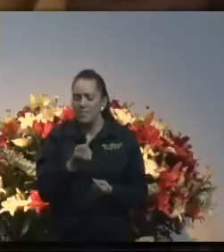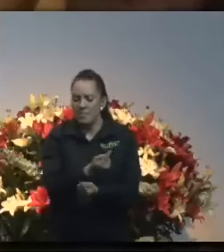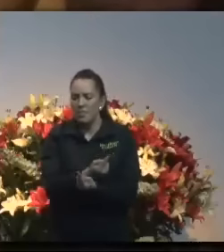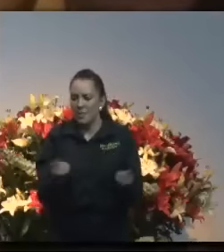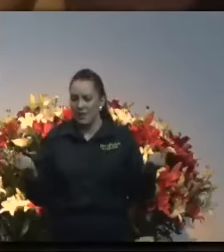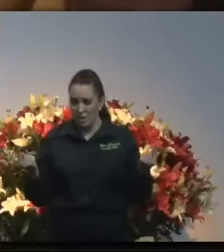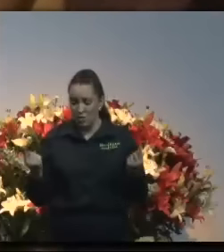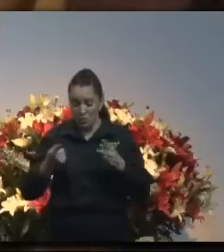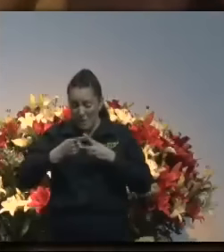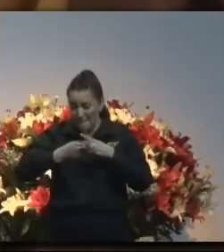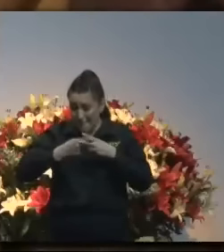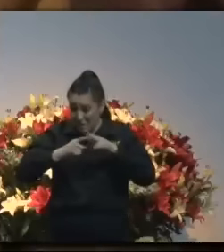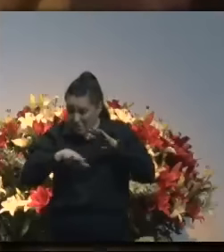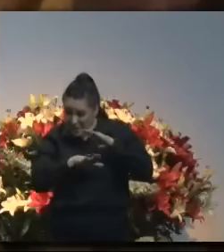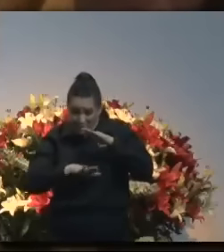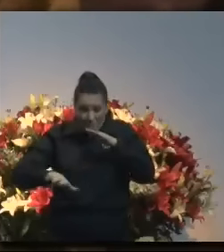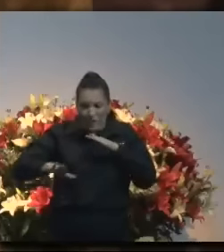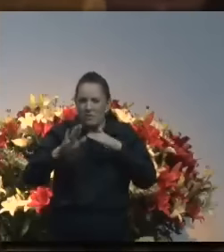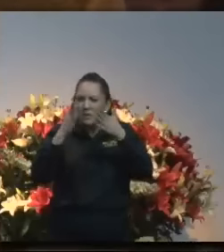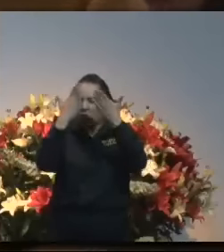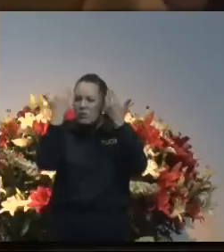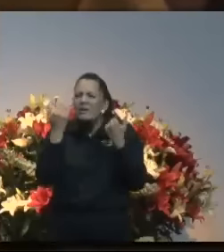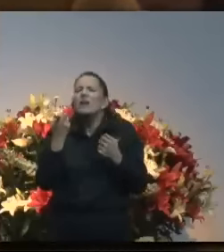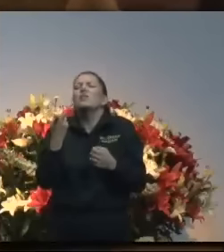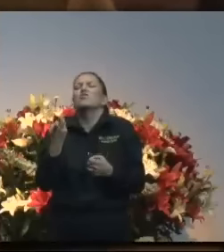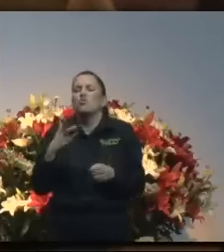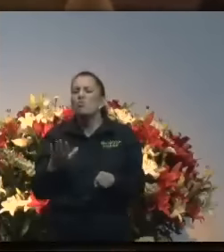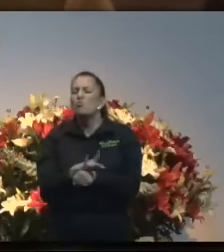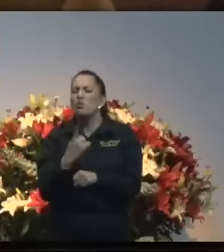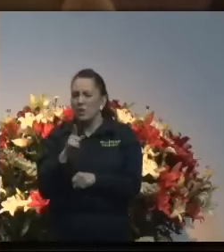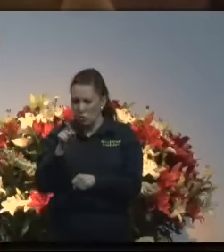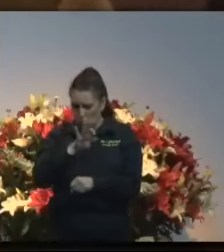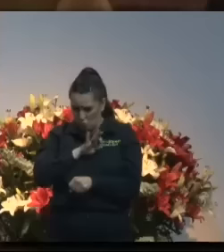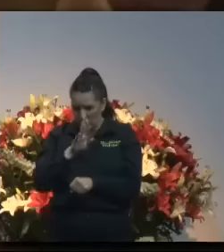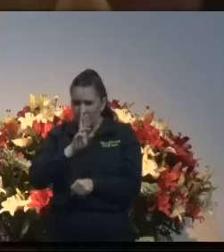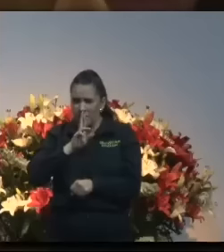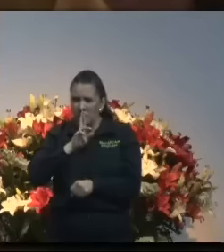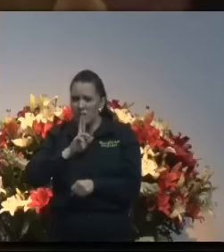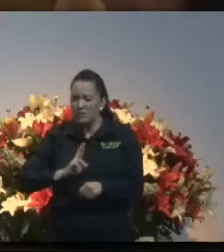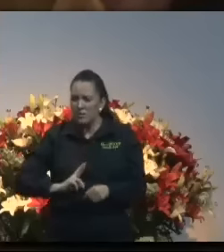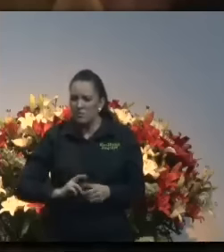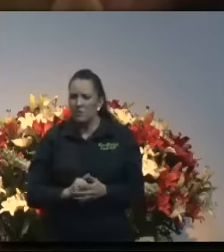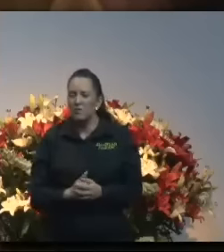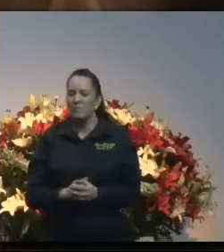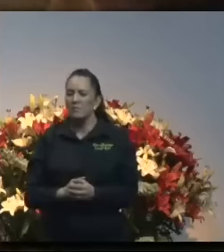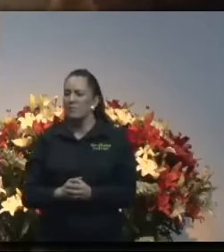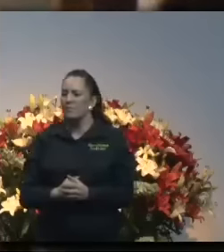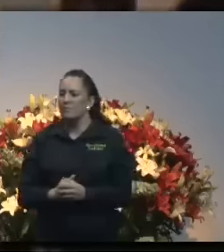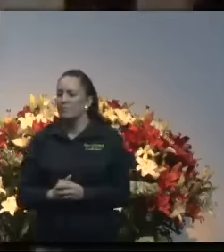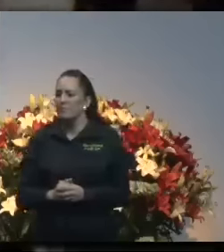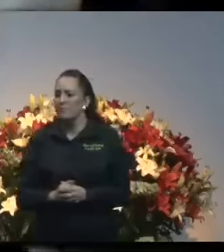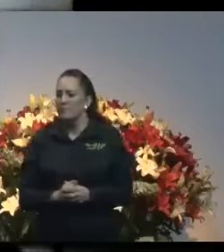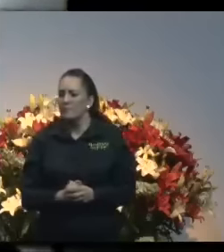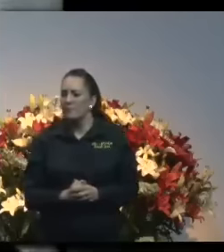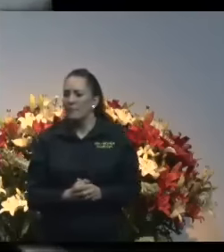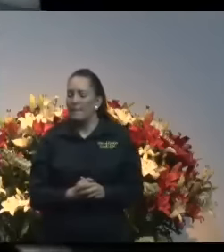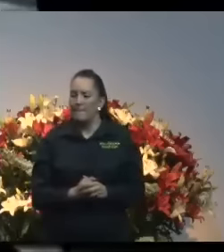las matemáticas básicas. ¿A qué se debe esto? ¿Crees que me puedas contestar esta respuesta? Por supuesto que